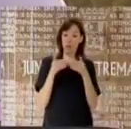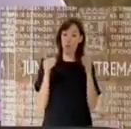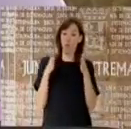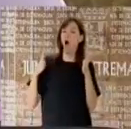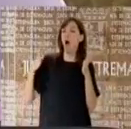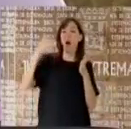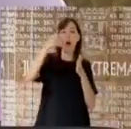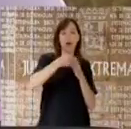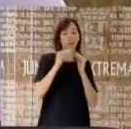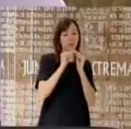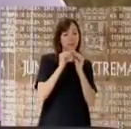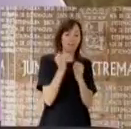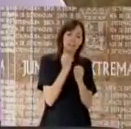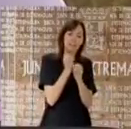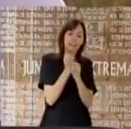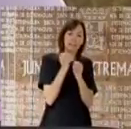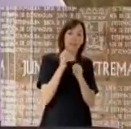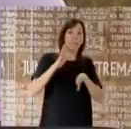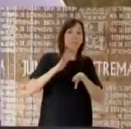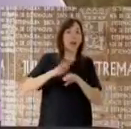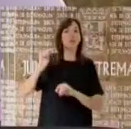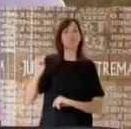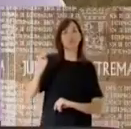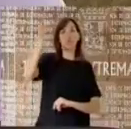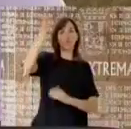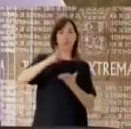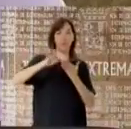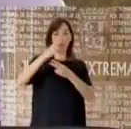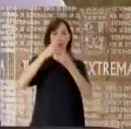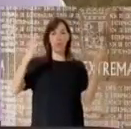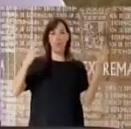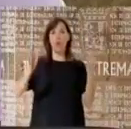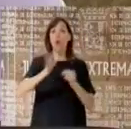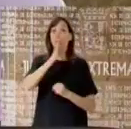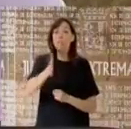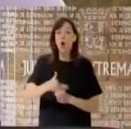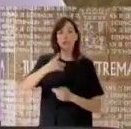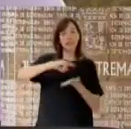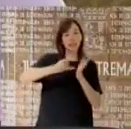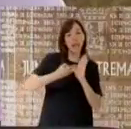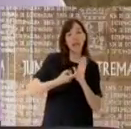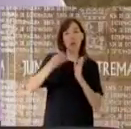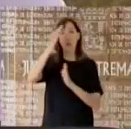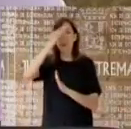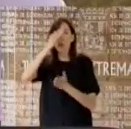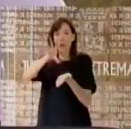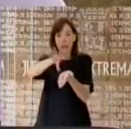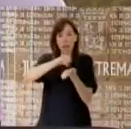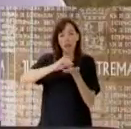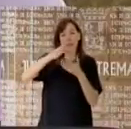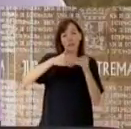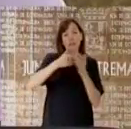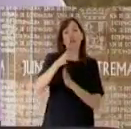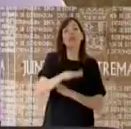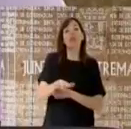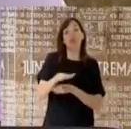la consecución de esa obligación de servicio público, porque todas las memorias, todo el trabajo técnico se ha hecho en la Consejería, no se hace en el